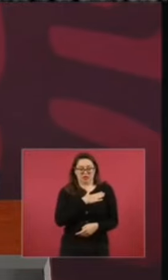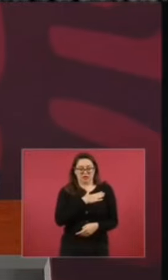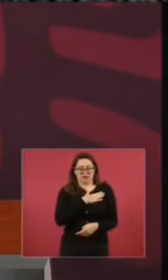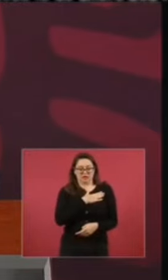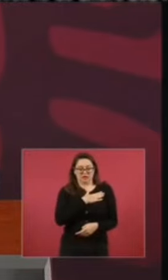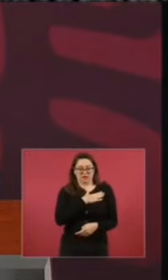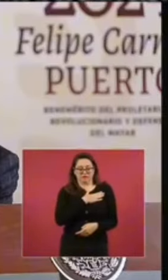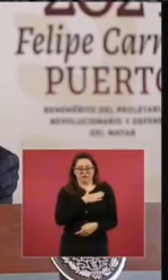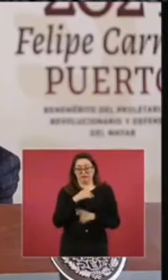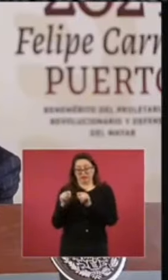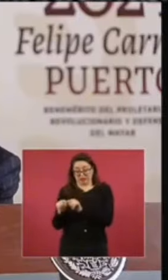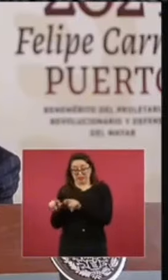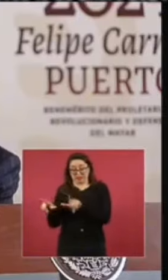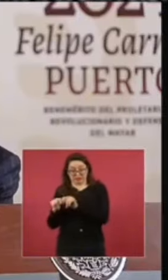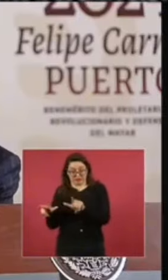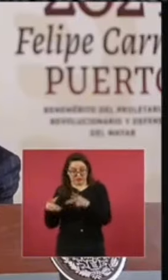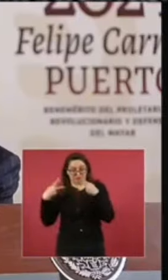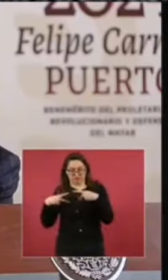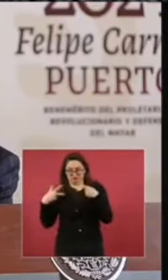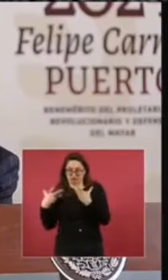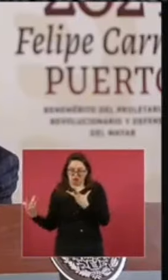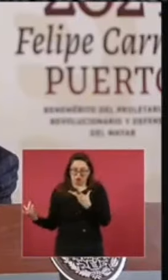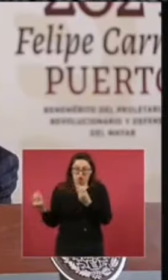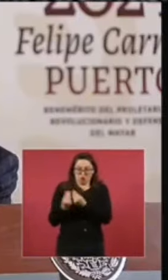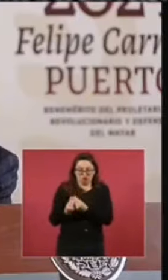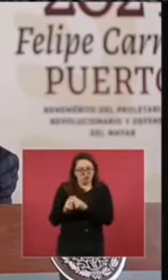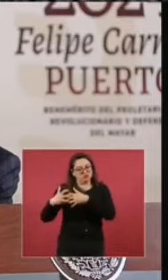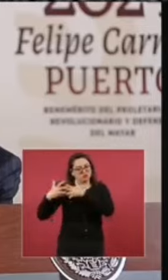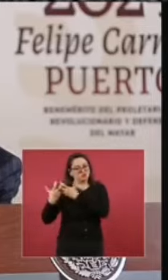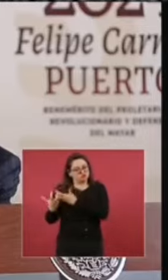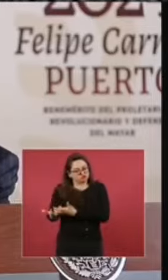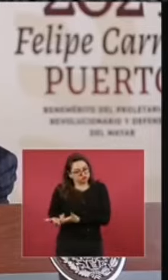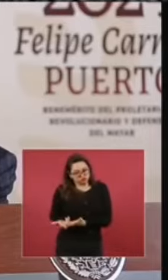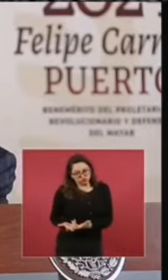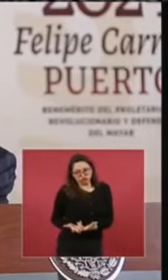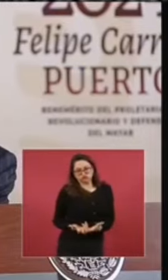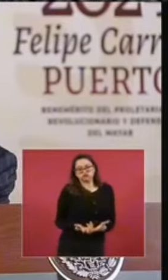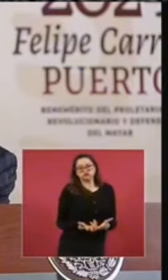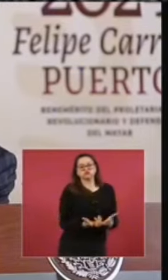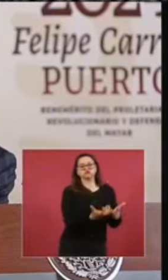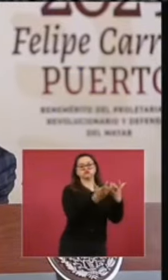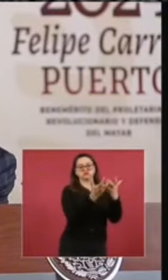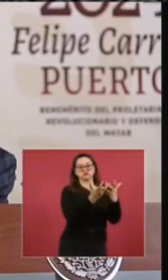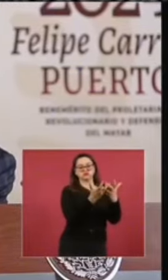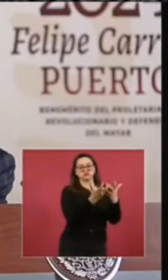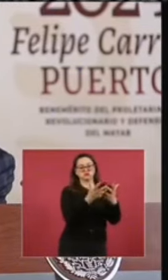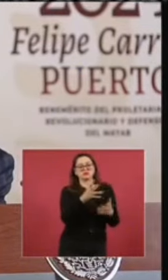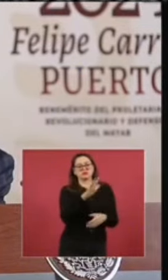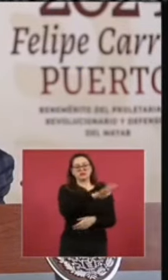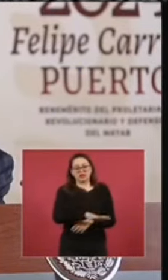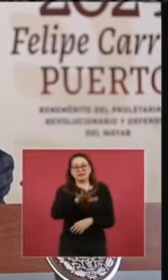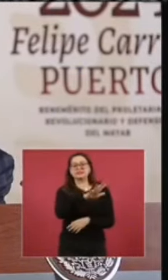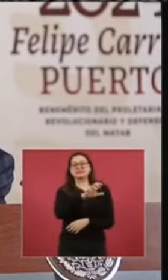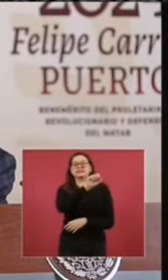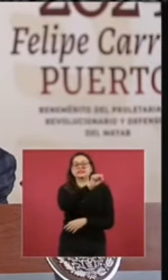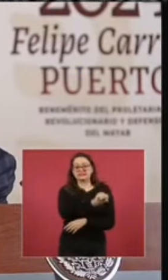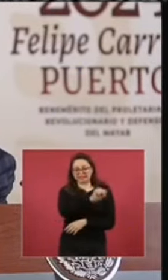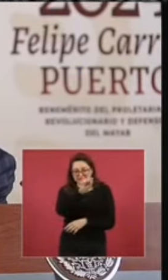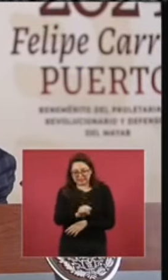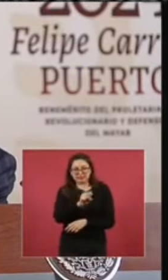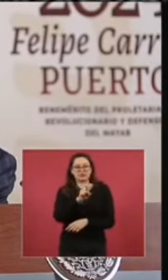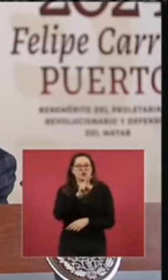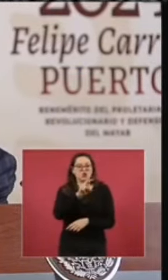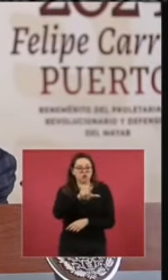muy numeroso de tlaxcaltecas a esa región de Saltillo, de Nuevo